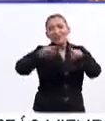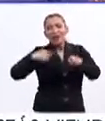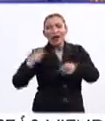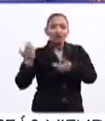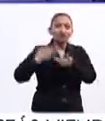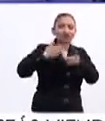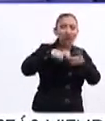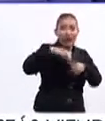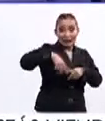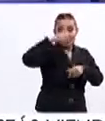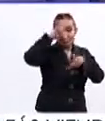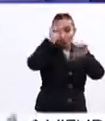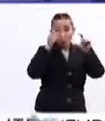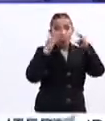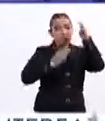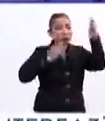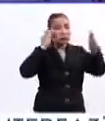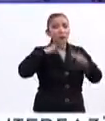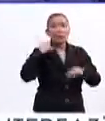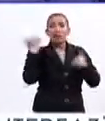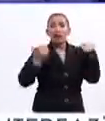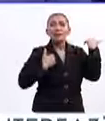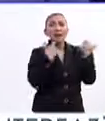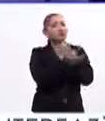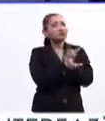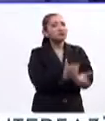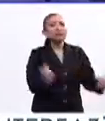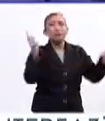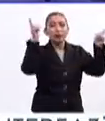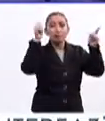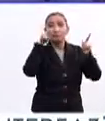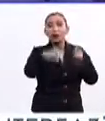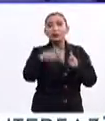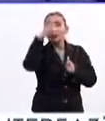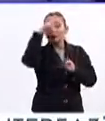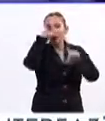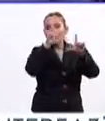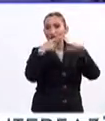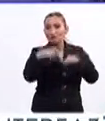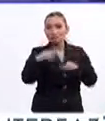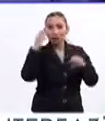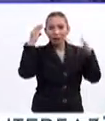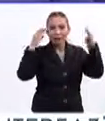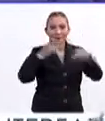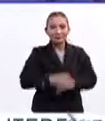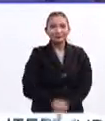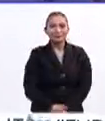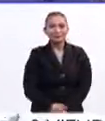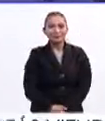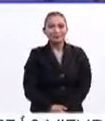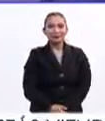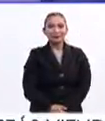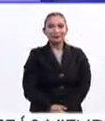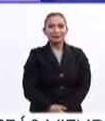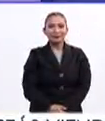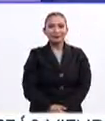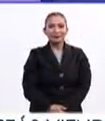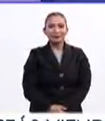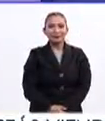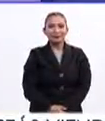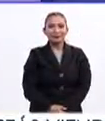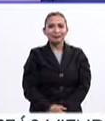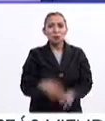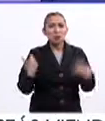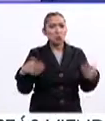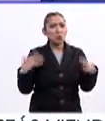hace de nuestro país un museo que puedes disfrutar en todo momento, porque México es tu museo.